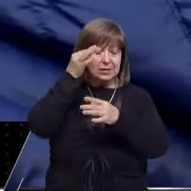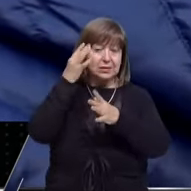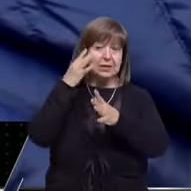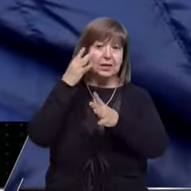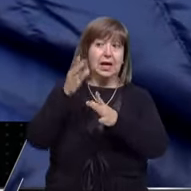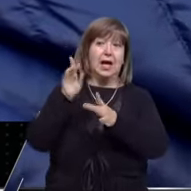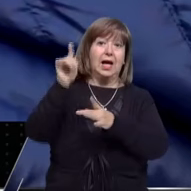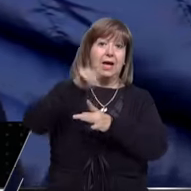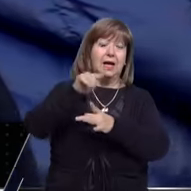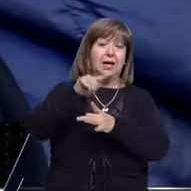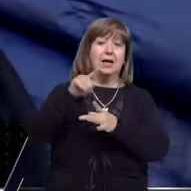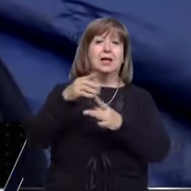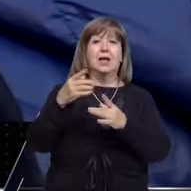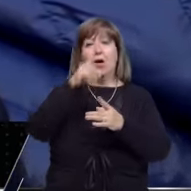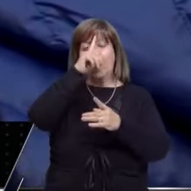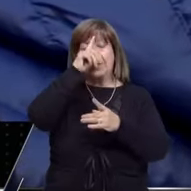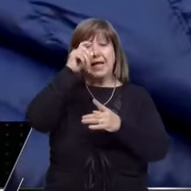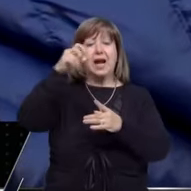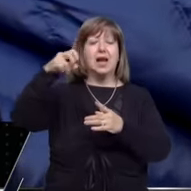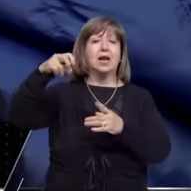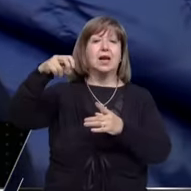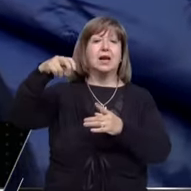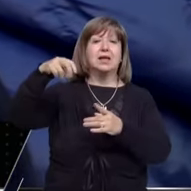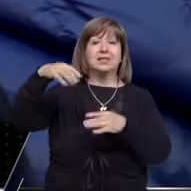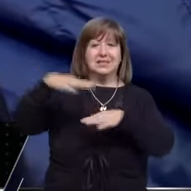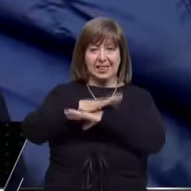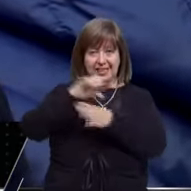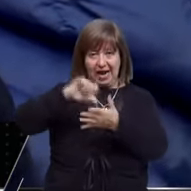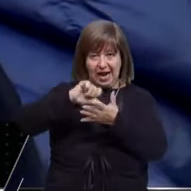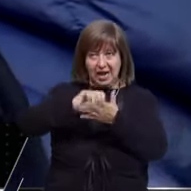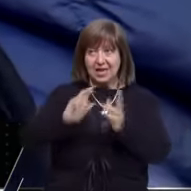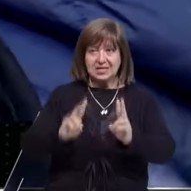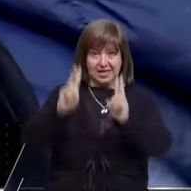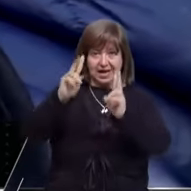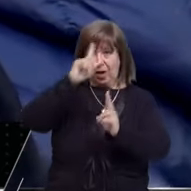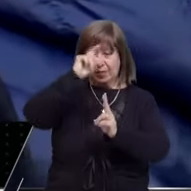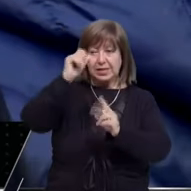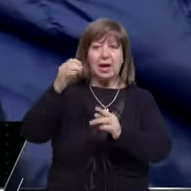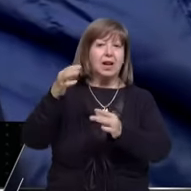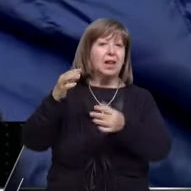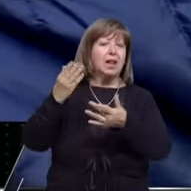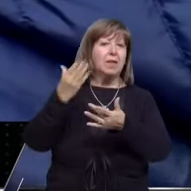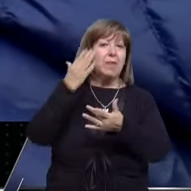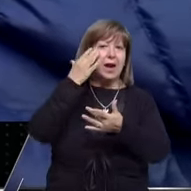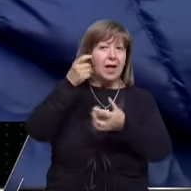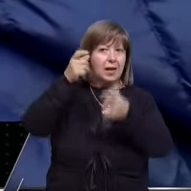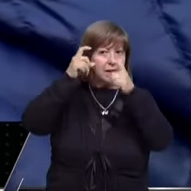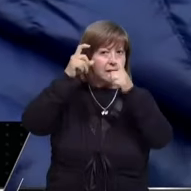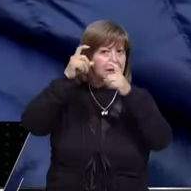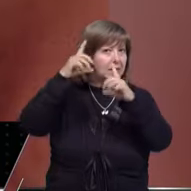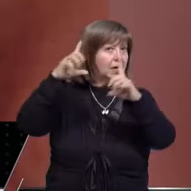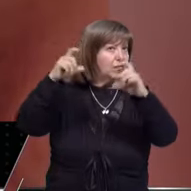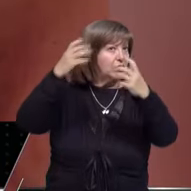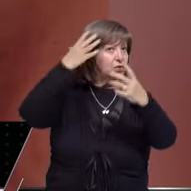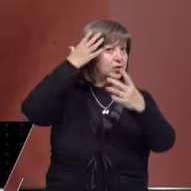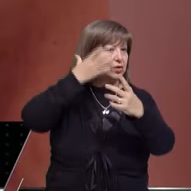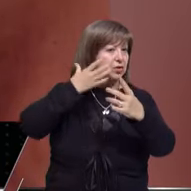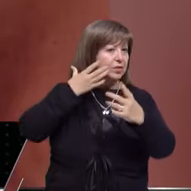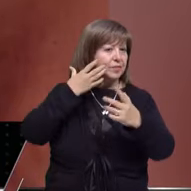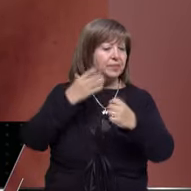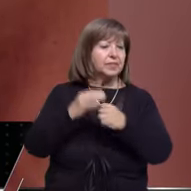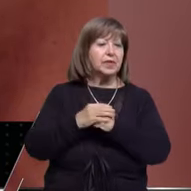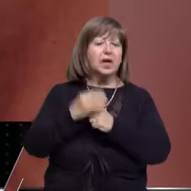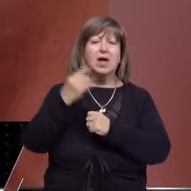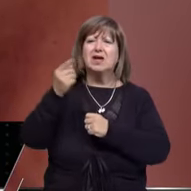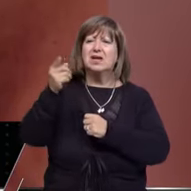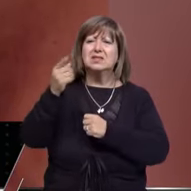mandaron directamente, me la derivaron al hospital central para que le hicieran demás estudios que acá no tenían. Tu hija en ese